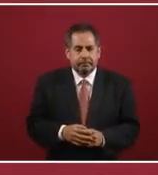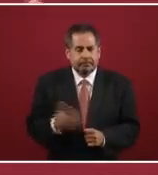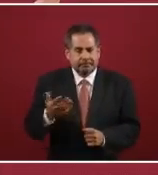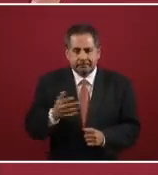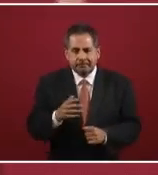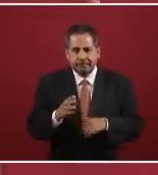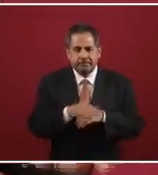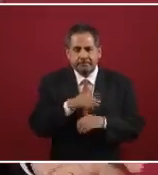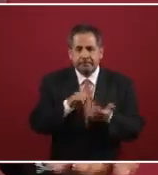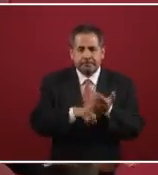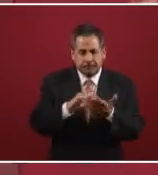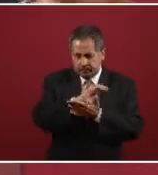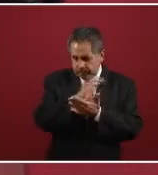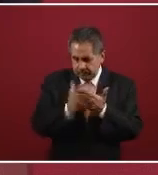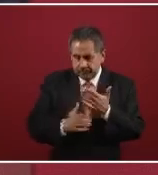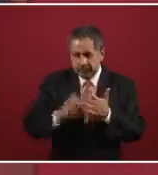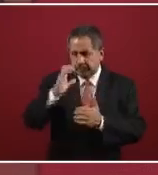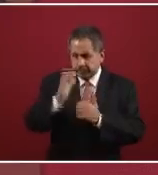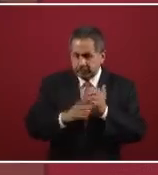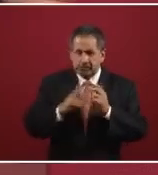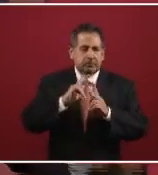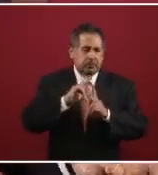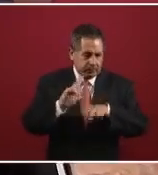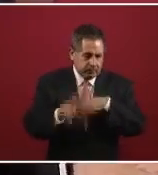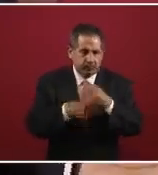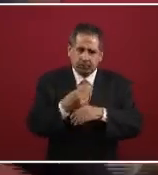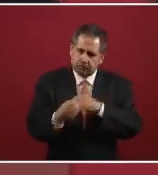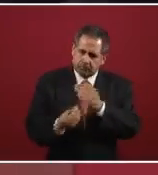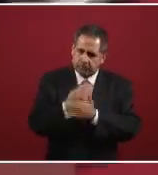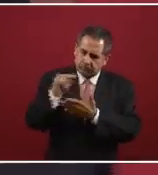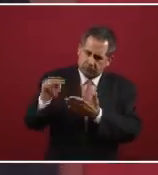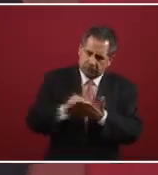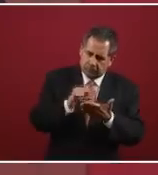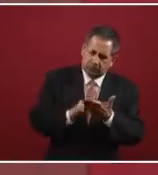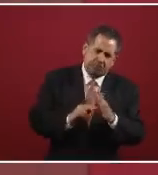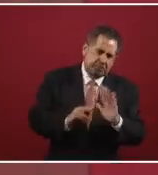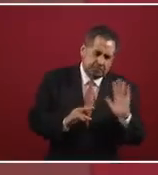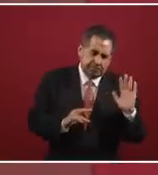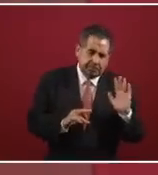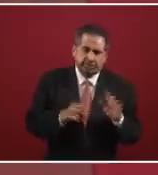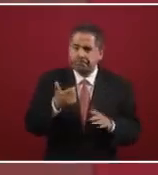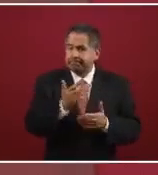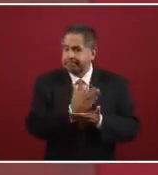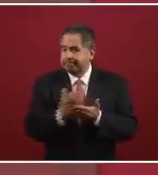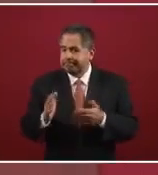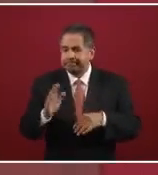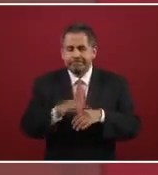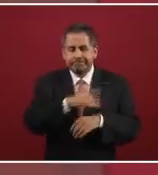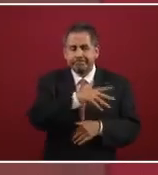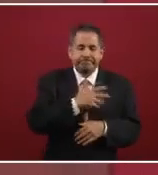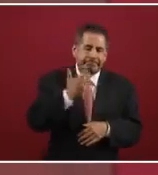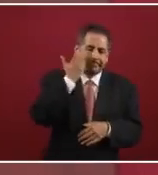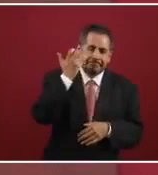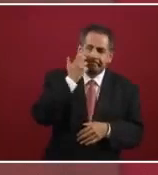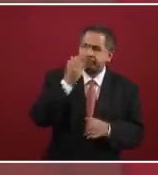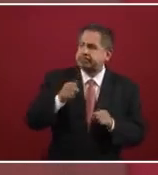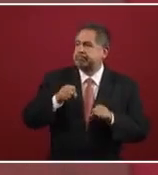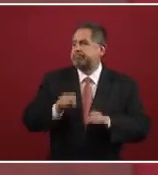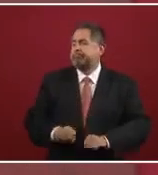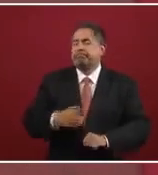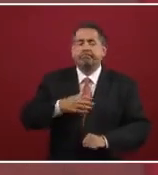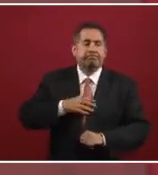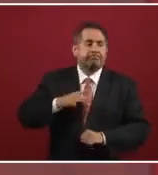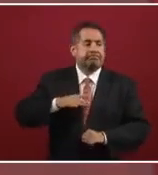es porque se venció un contrato y se está renovando pero otras veces es porque quieren mantener privilegios